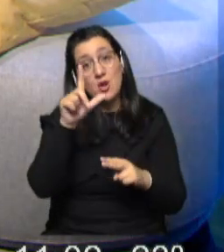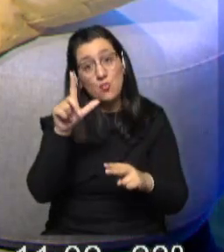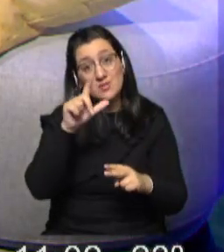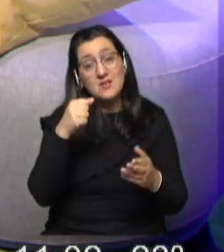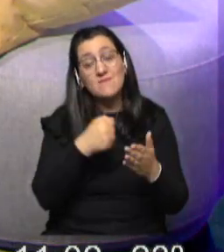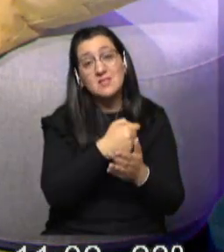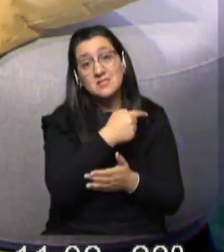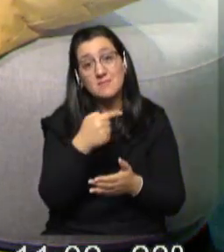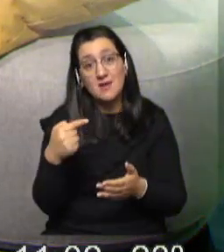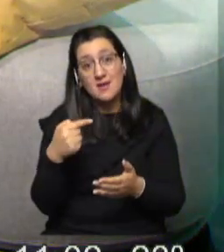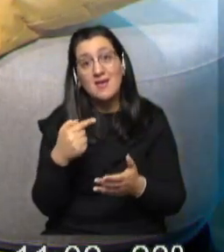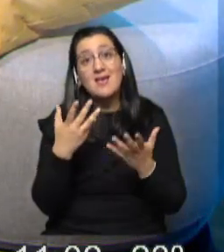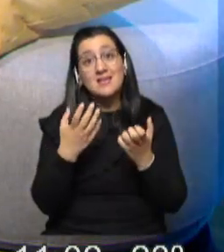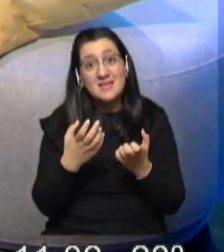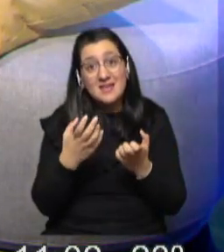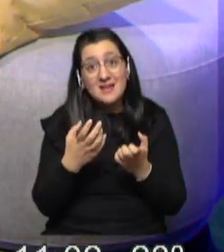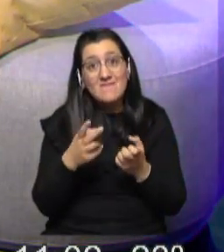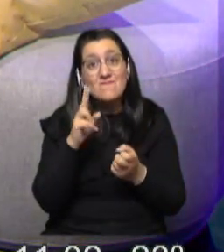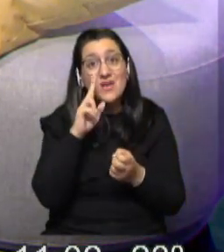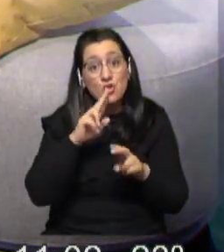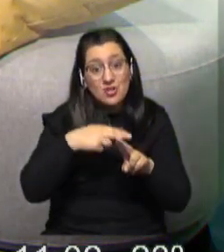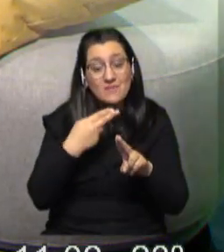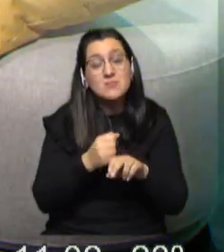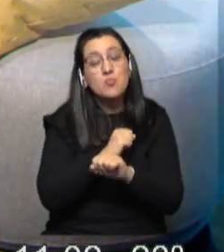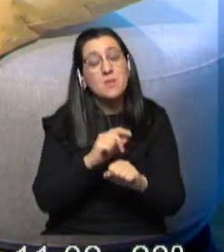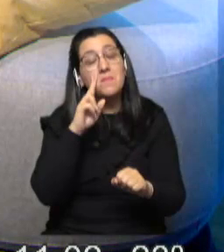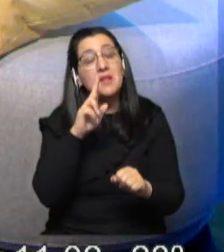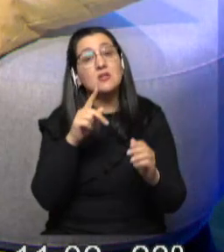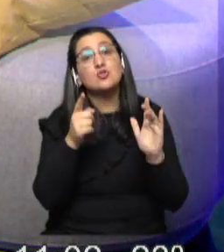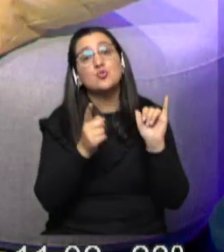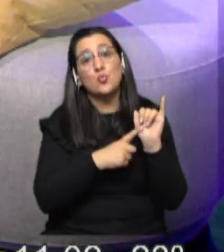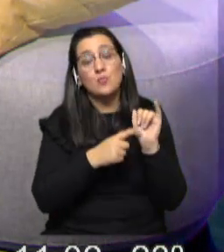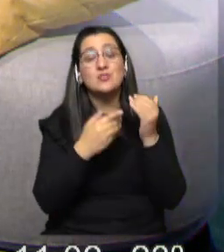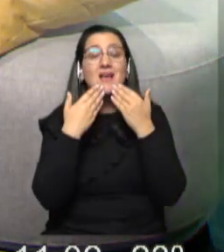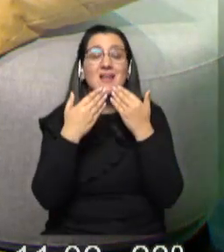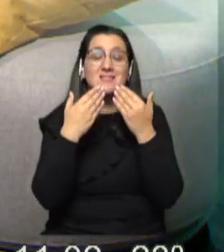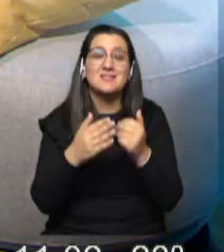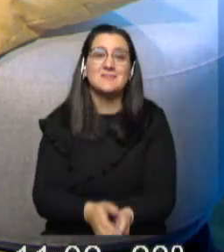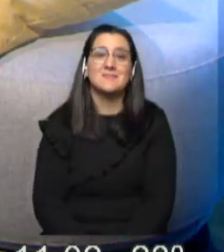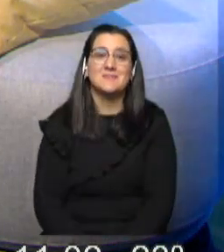fin de semana tienen abstinencia, pueden ver algún programa grabado. Gracias por estar ahí.